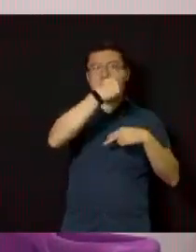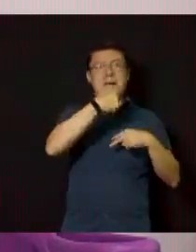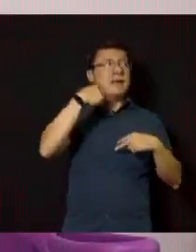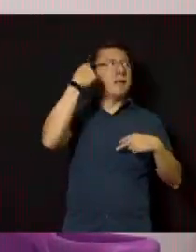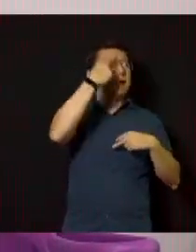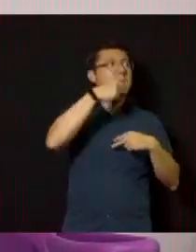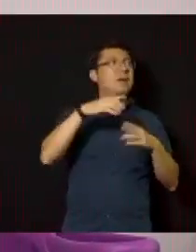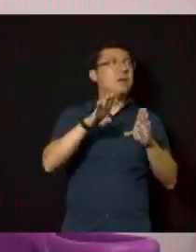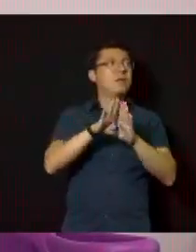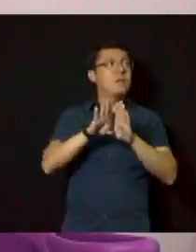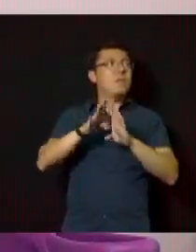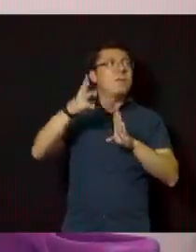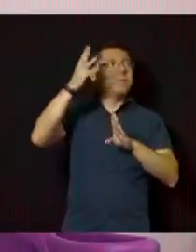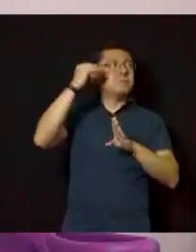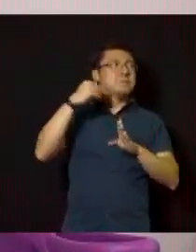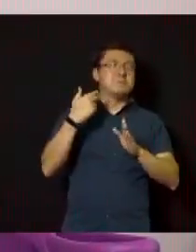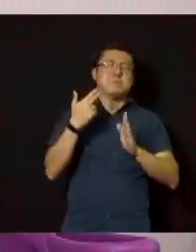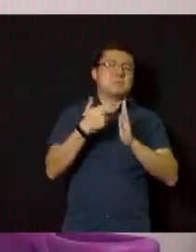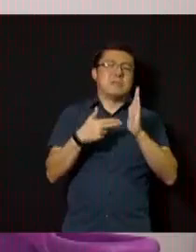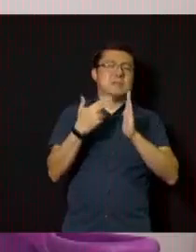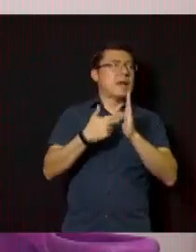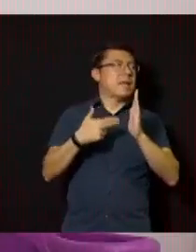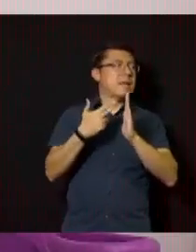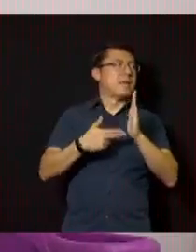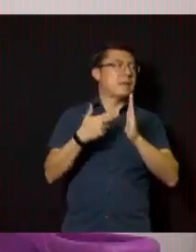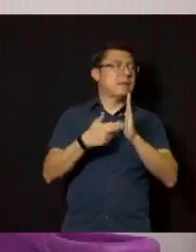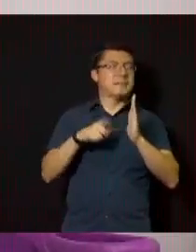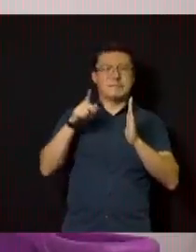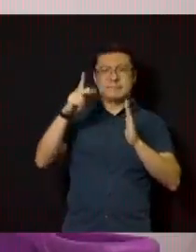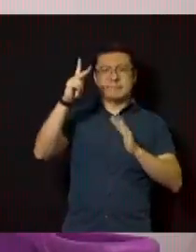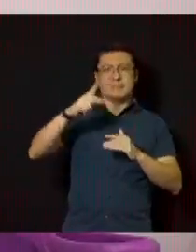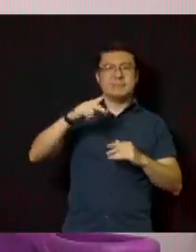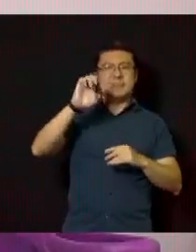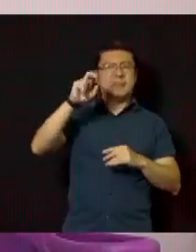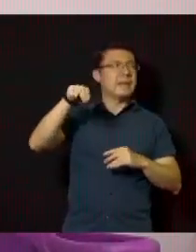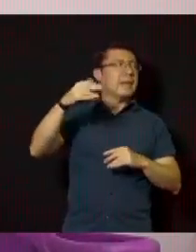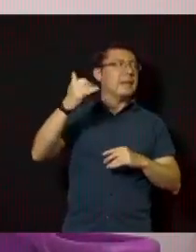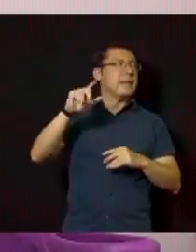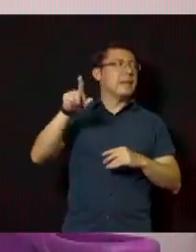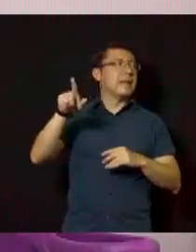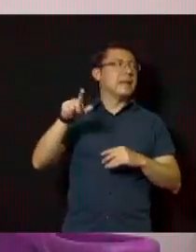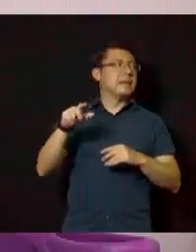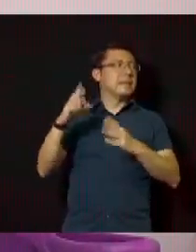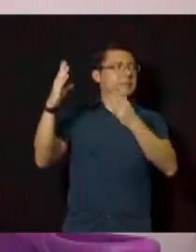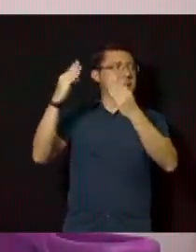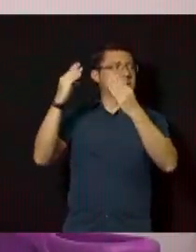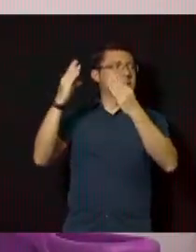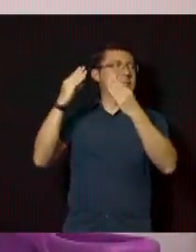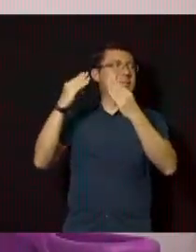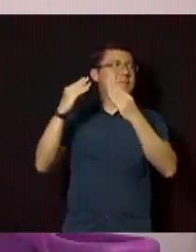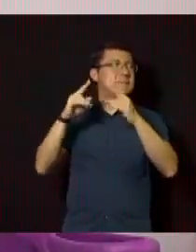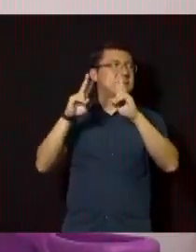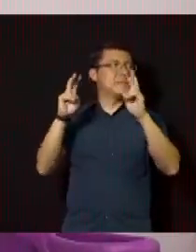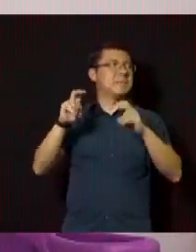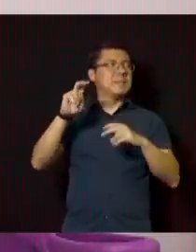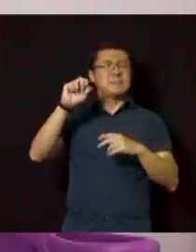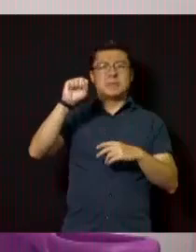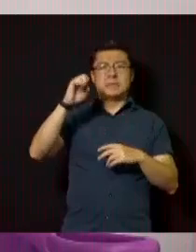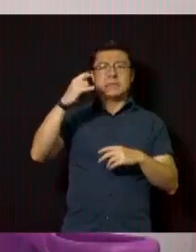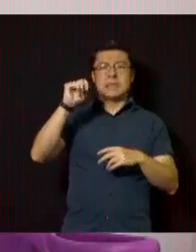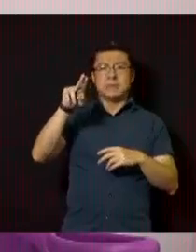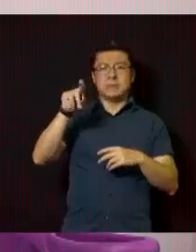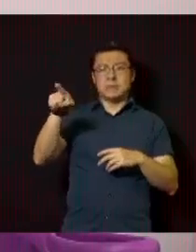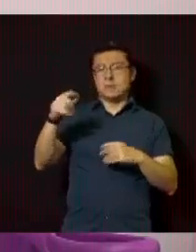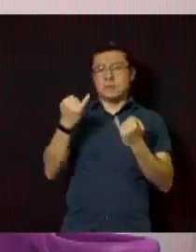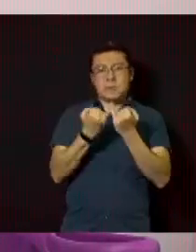aprendido a los tutoriales que Kenia y su equipo de trabajo preparan para nosotros a través de Seitú, entonces de los masterclass, de los